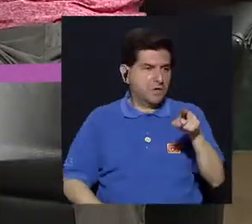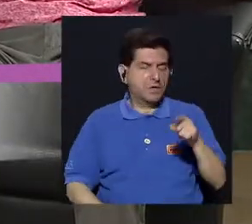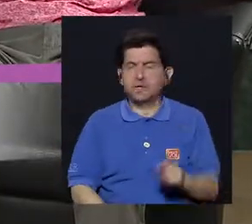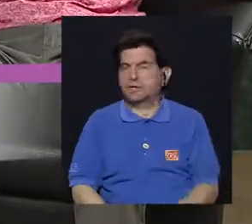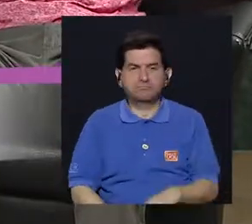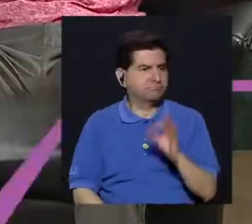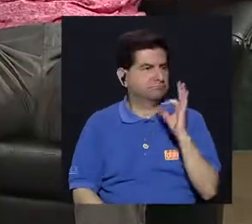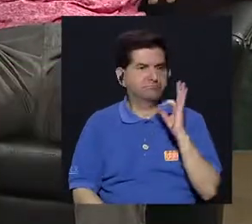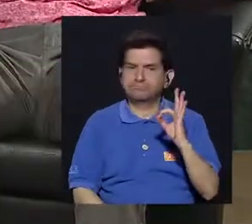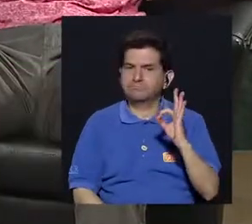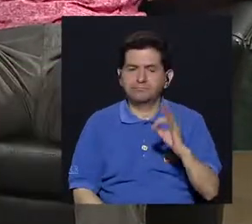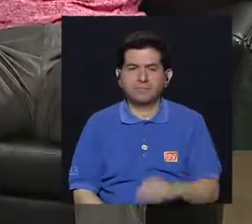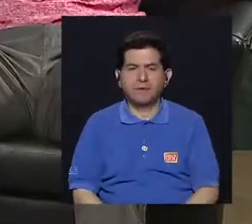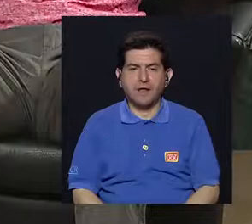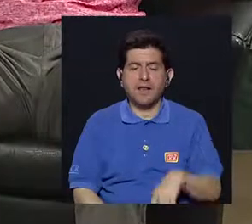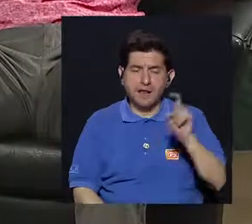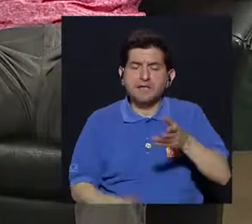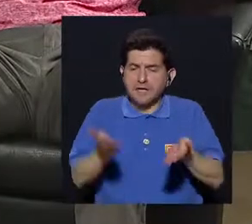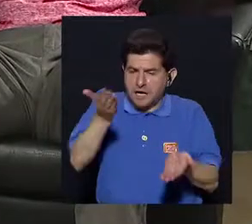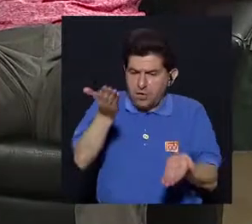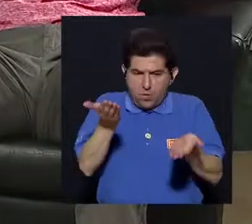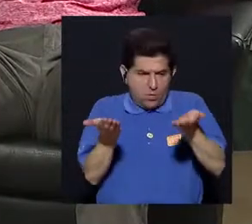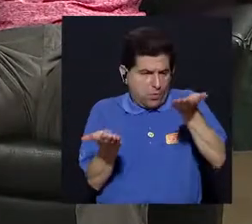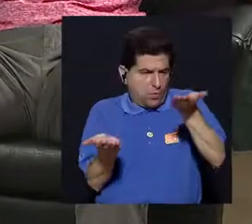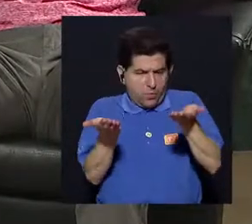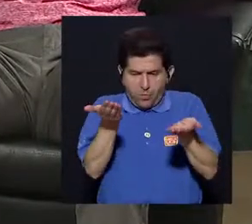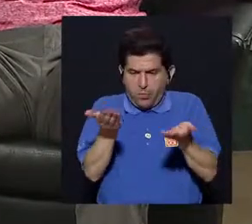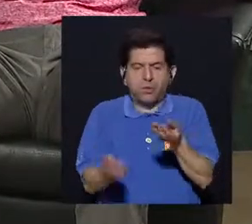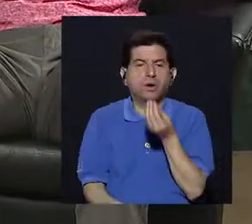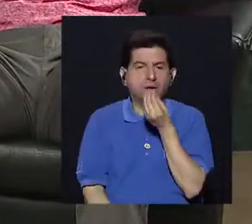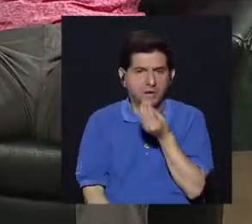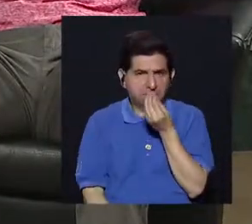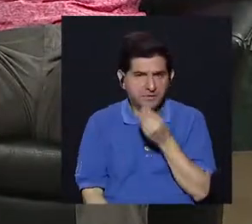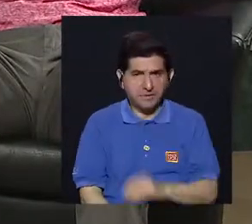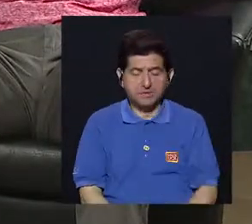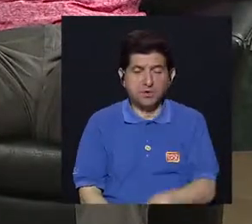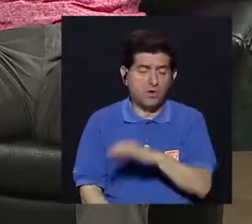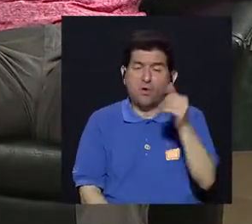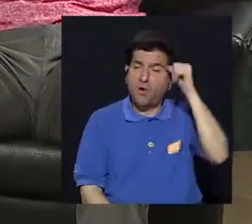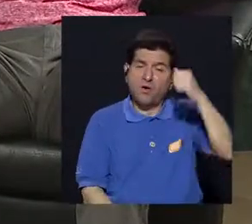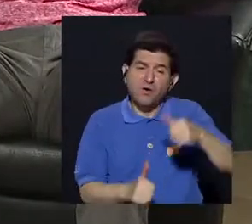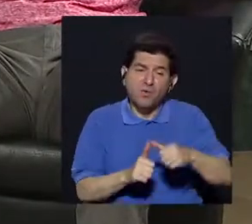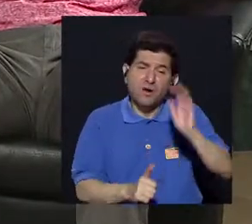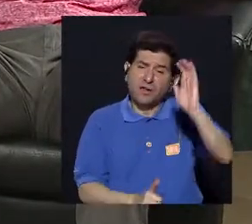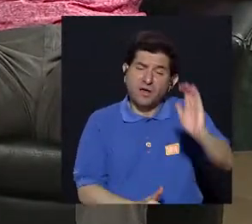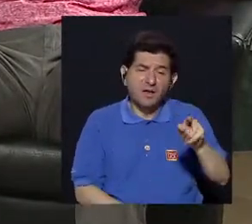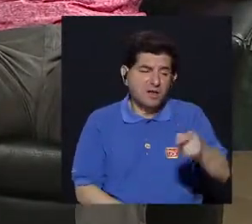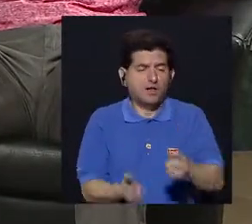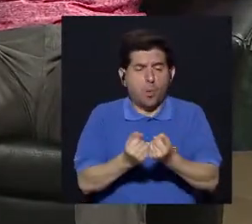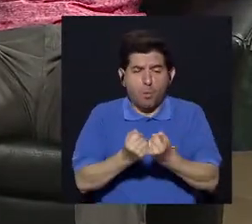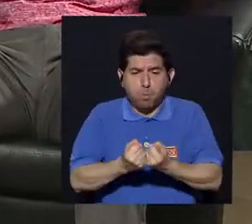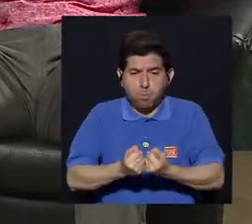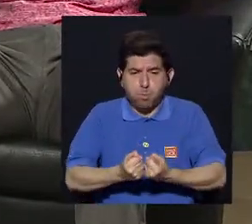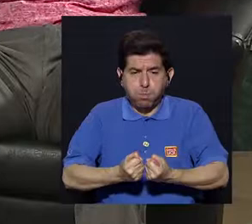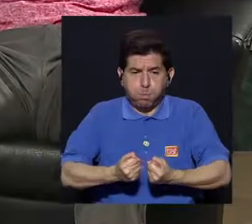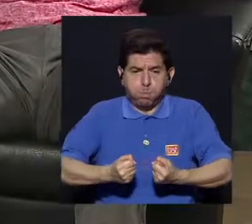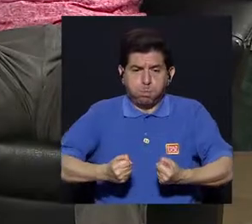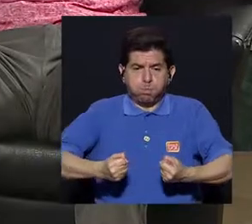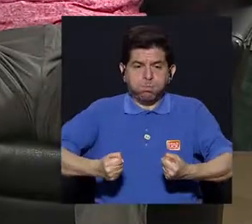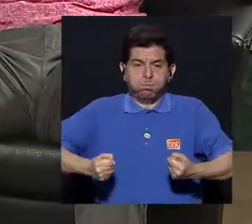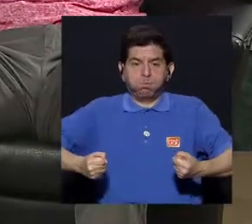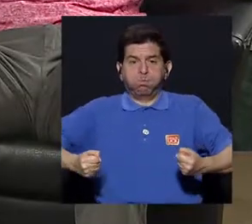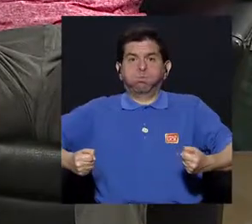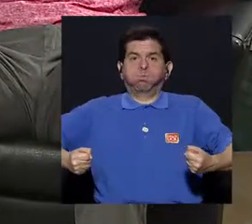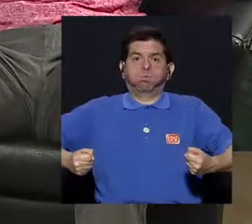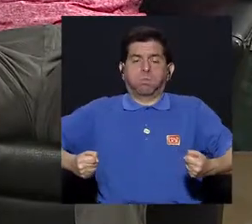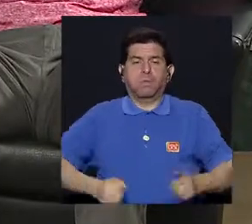no es posible que a esa edad... Correcto. Y tenemos que ir equilibrando esas comidas. Porque si no, recuerden que el niño va a